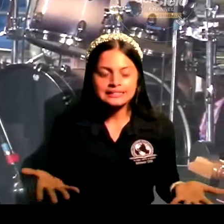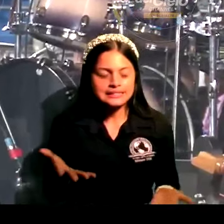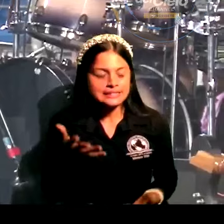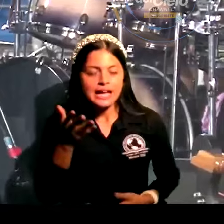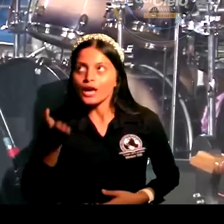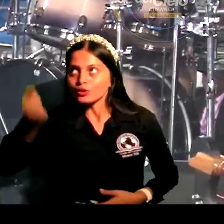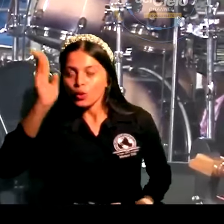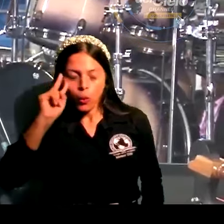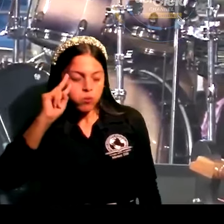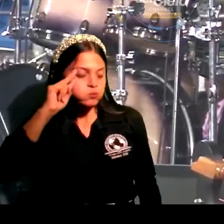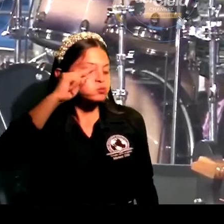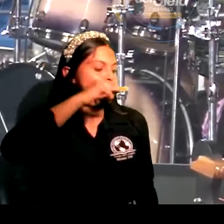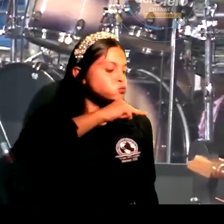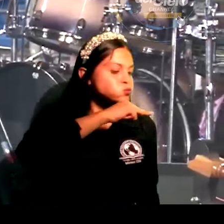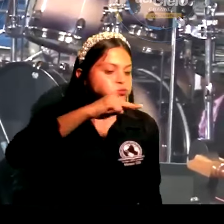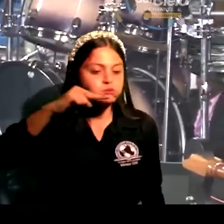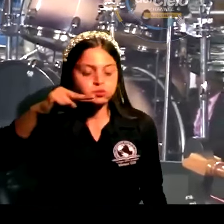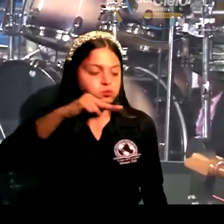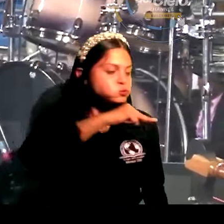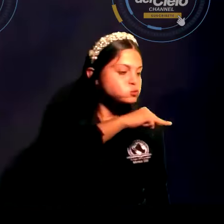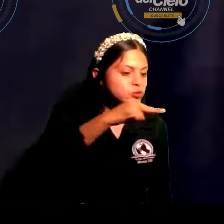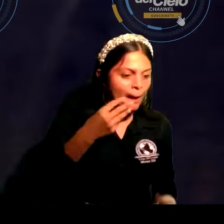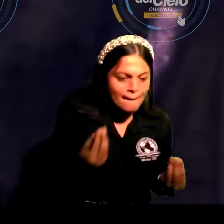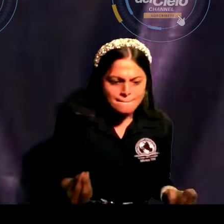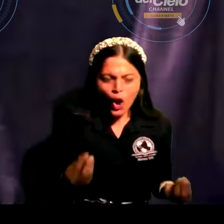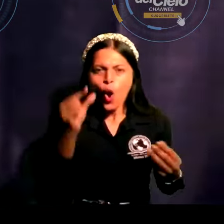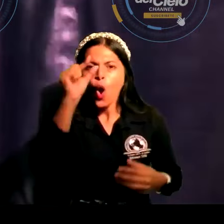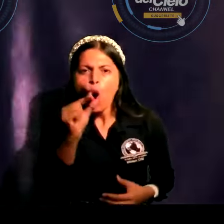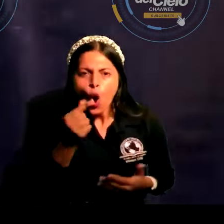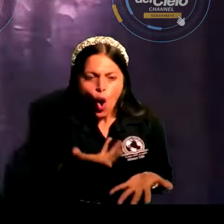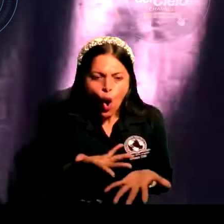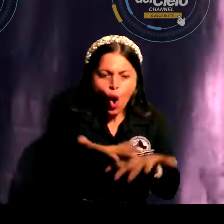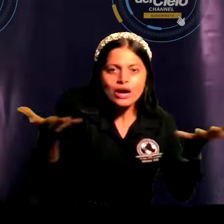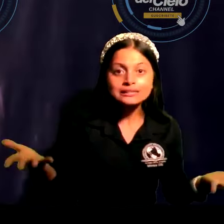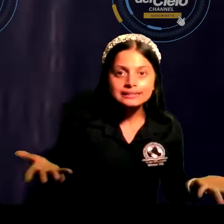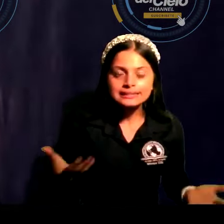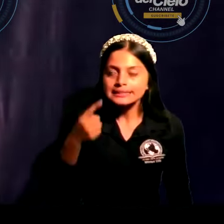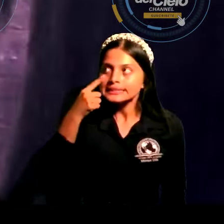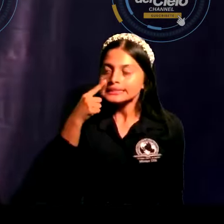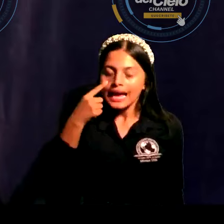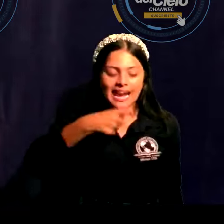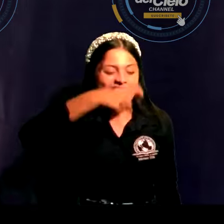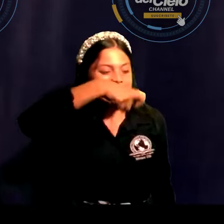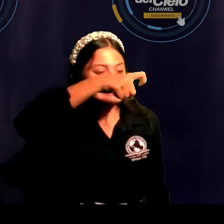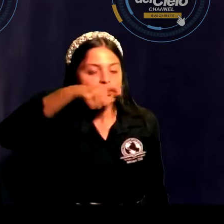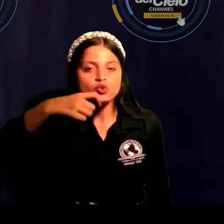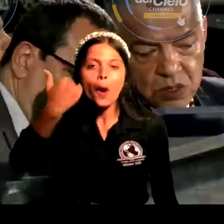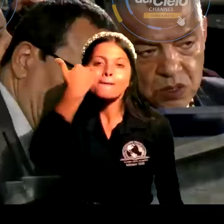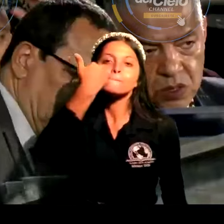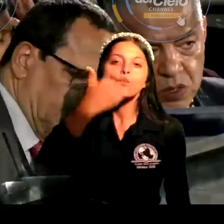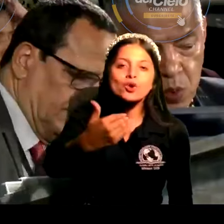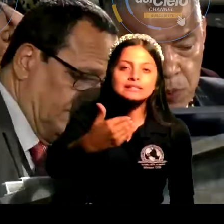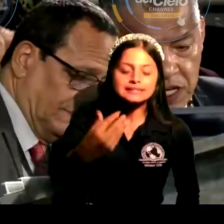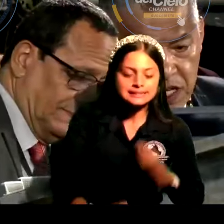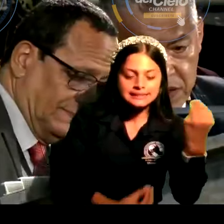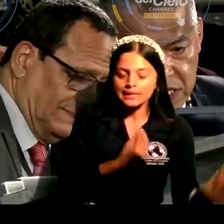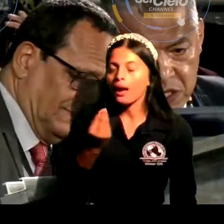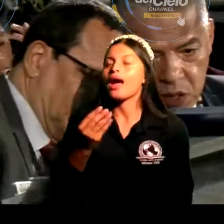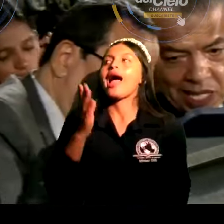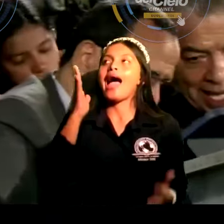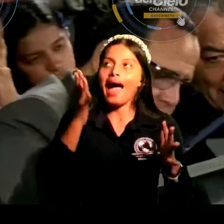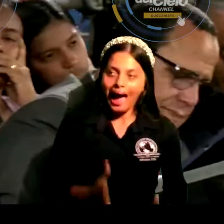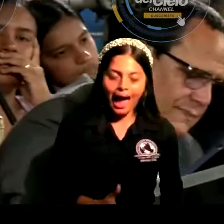detalles para que el hombre esté bien. Vio que le faltaba una compañera y le hizo una hermosa muchacha para que